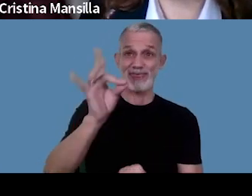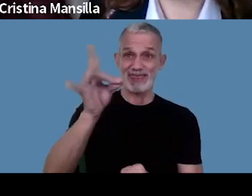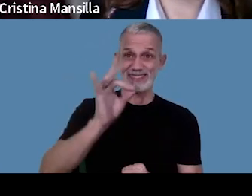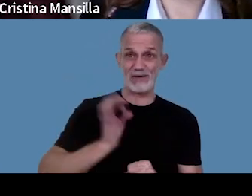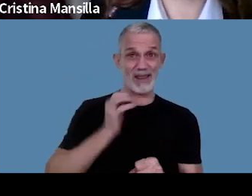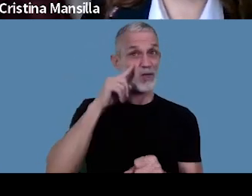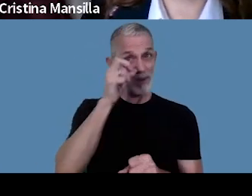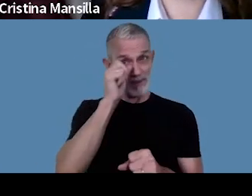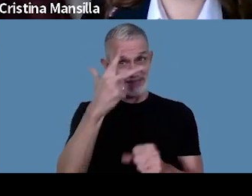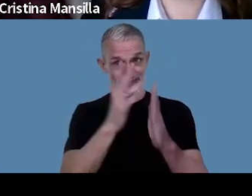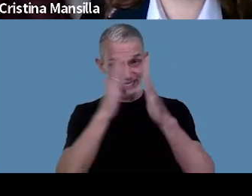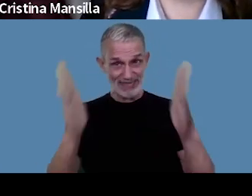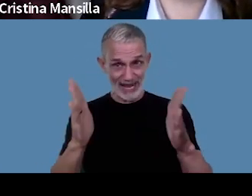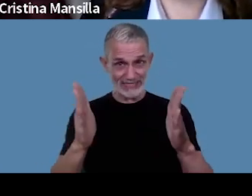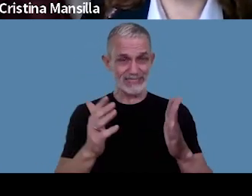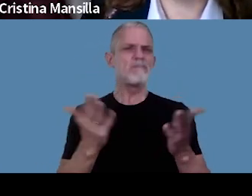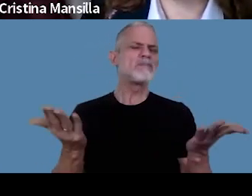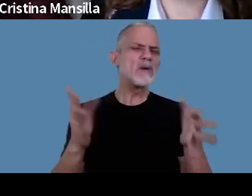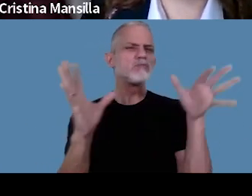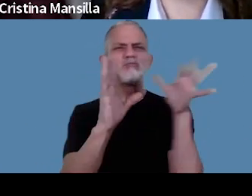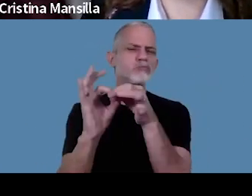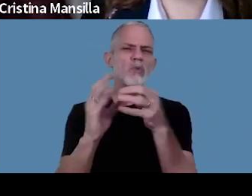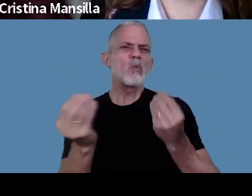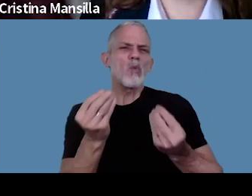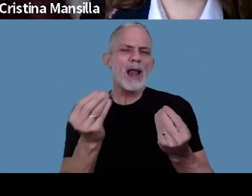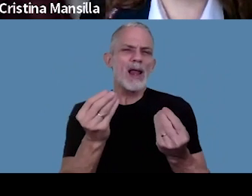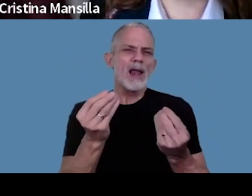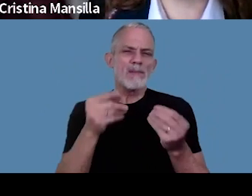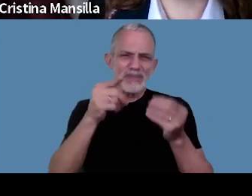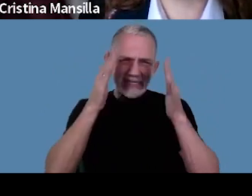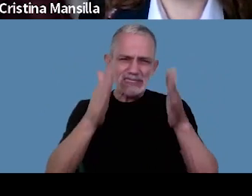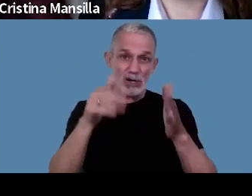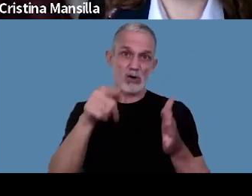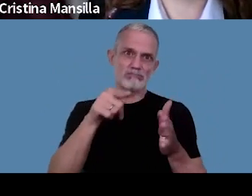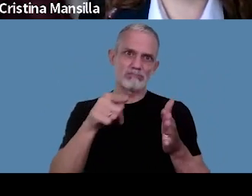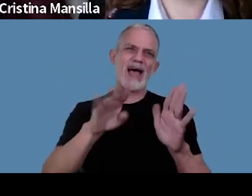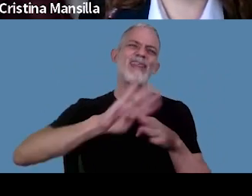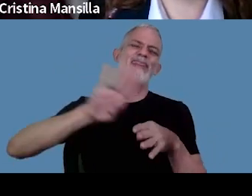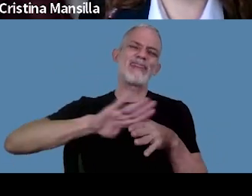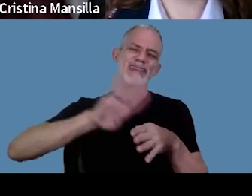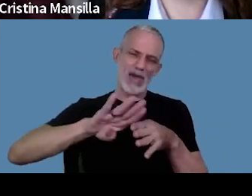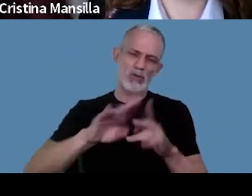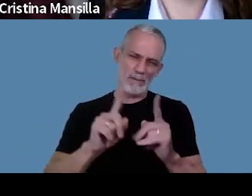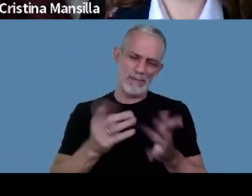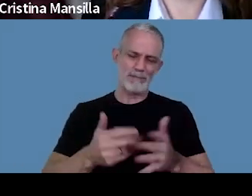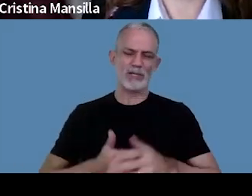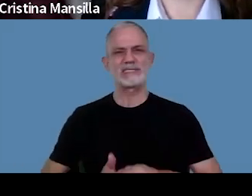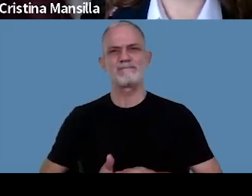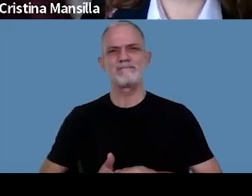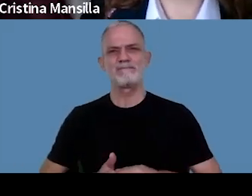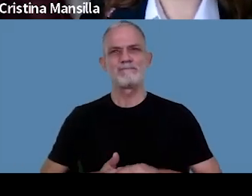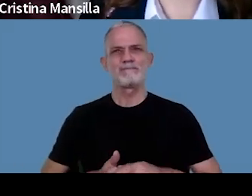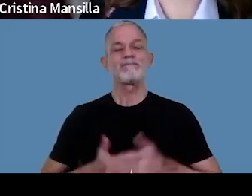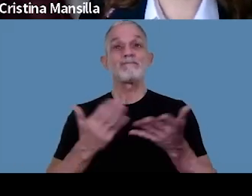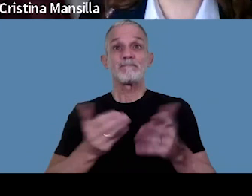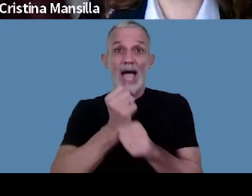2023, ¿sí? Relacionadas específicamente con estas deudas mencionadas. Hasta